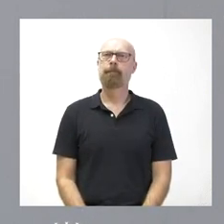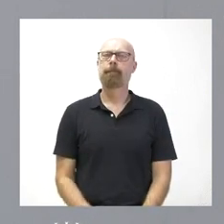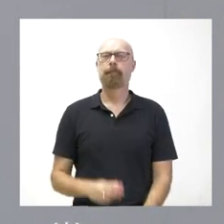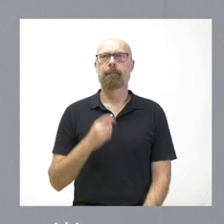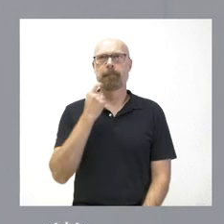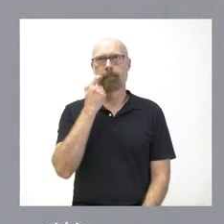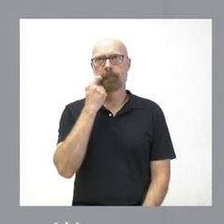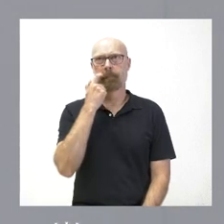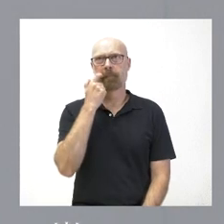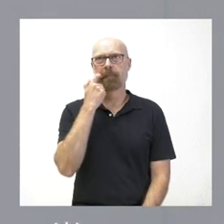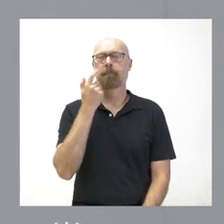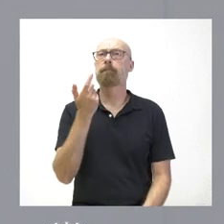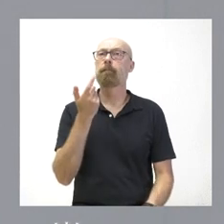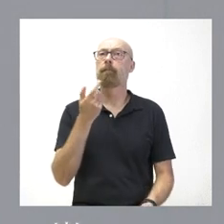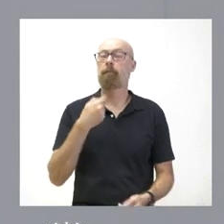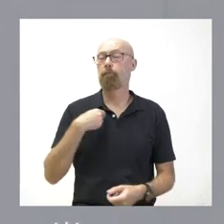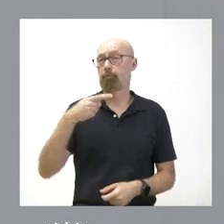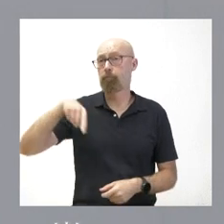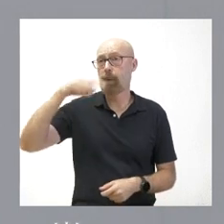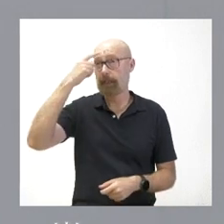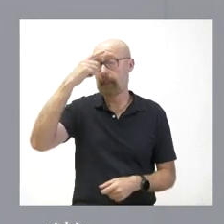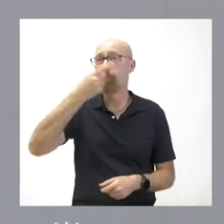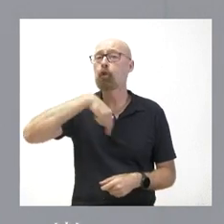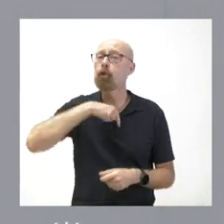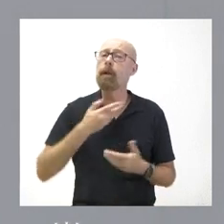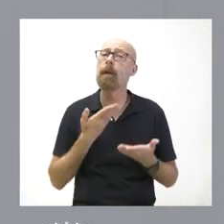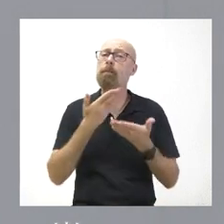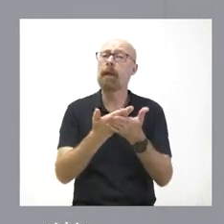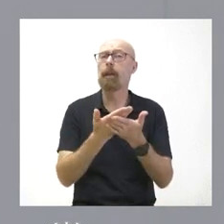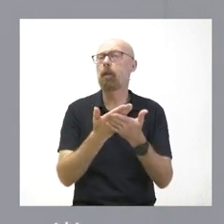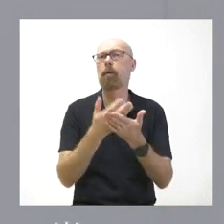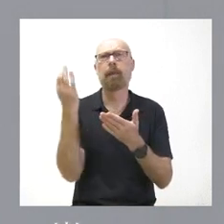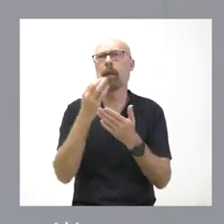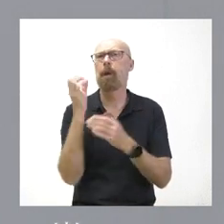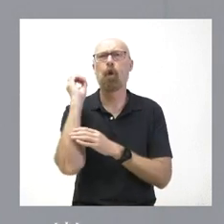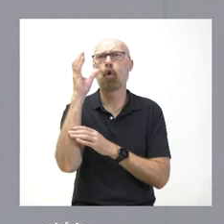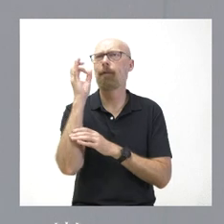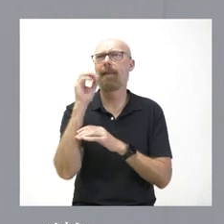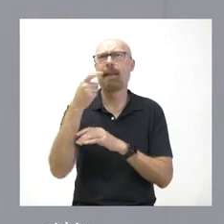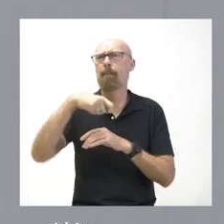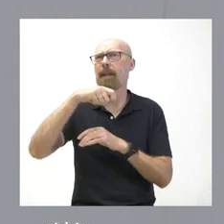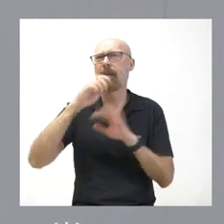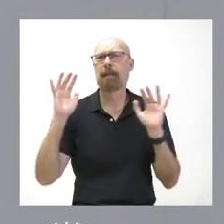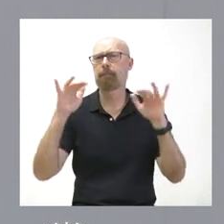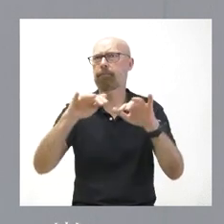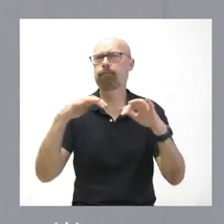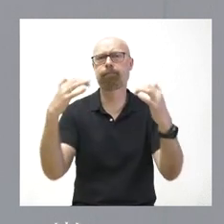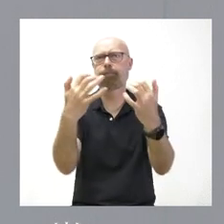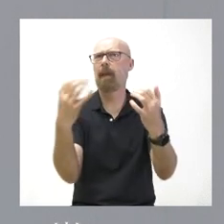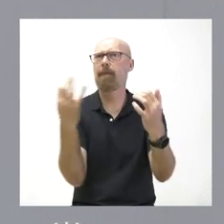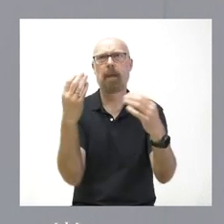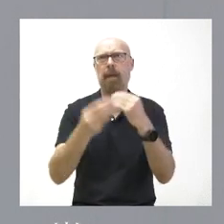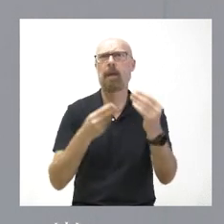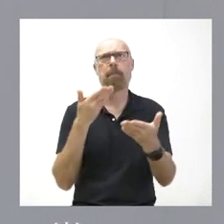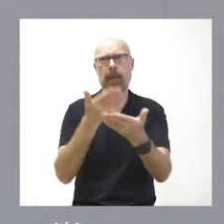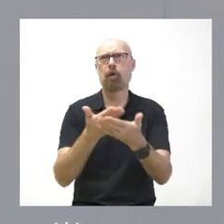gracias nosotros saben que hemos pedido la celebración de una conferencia de presidentes de hecho lo hemos